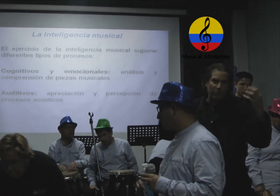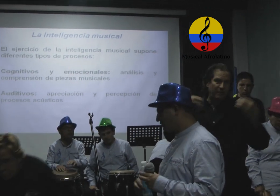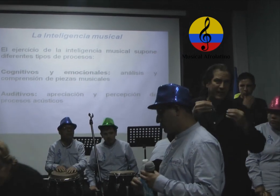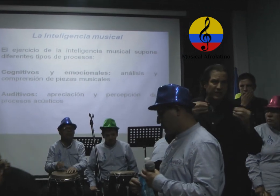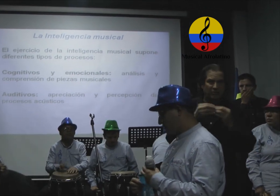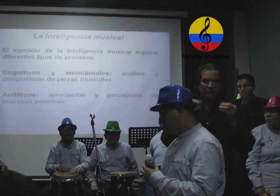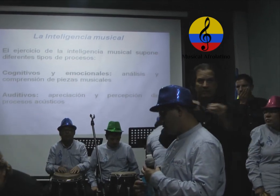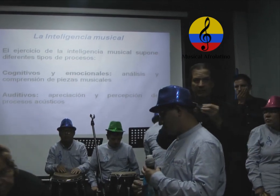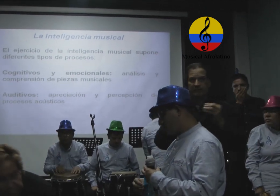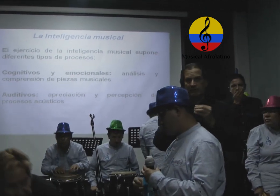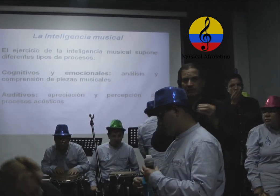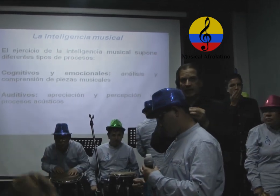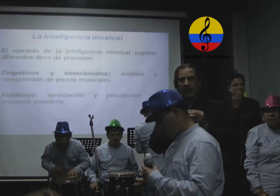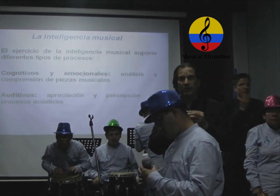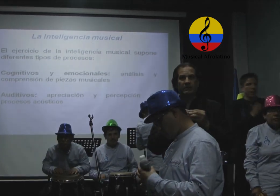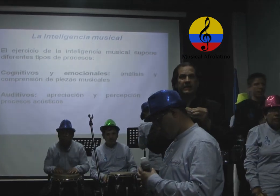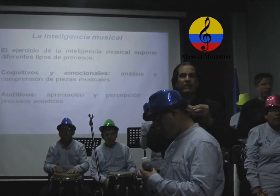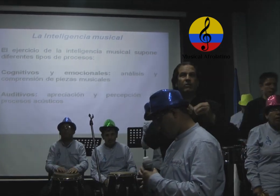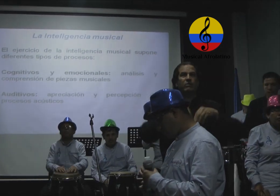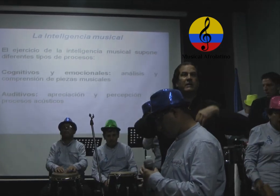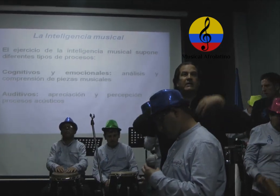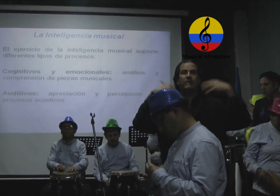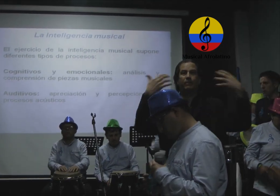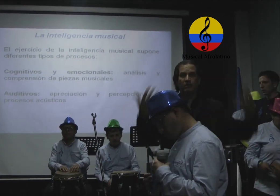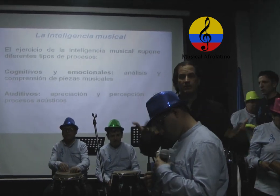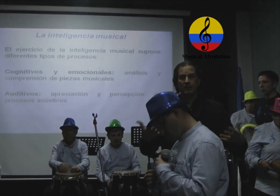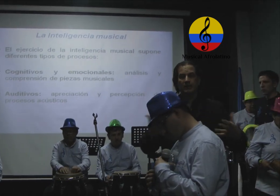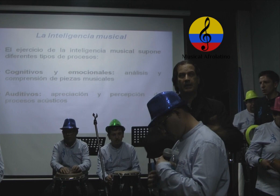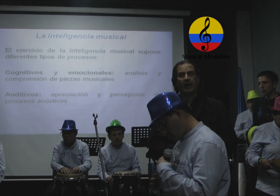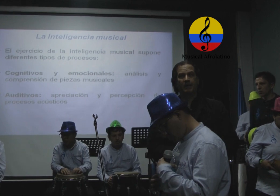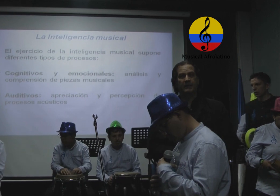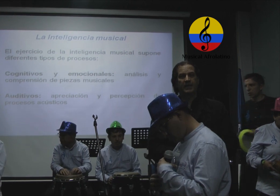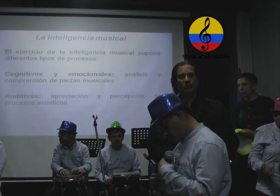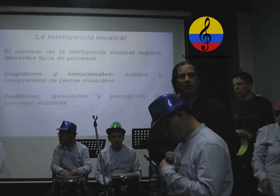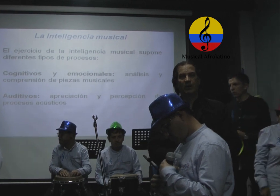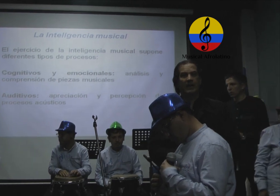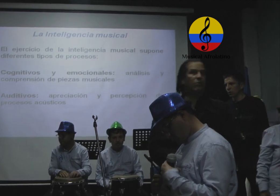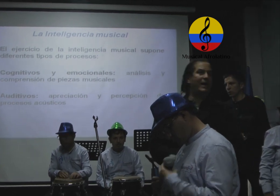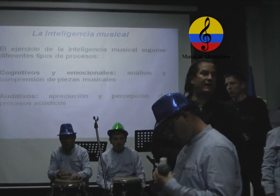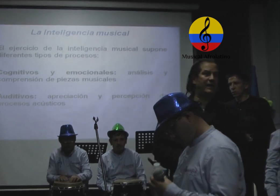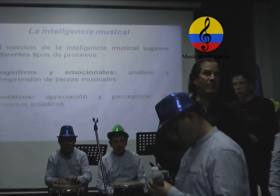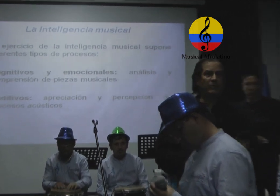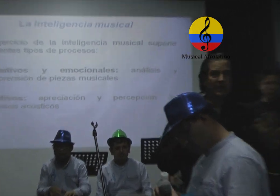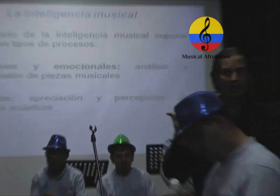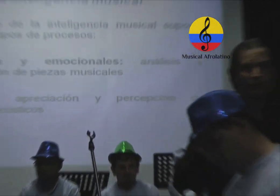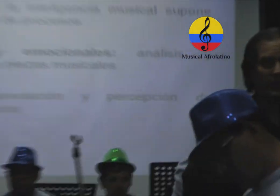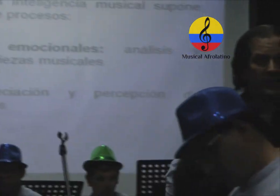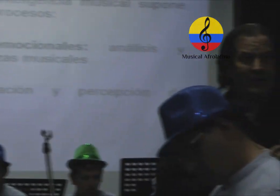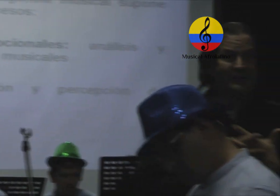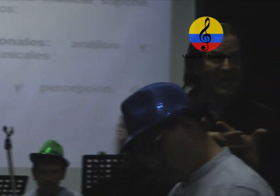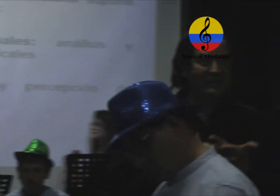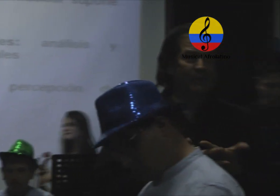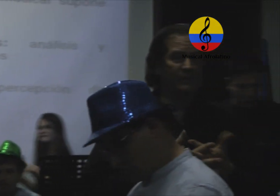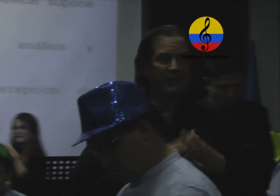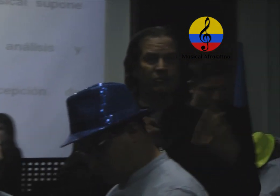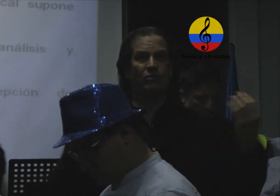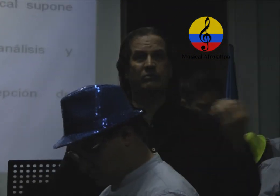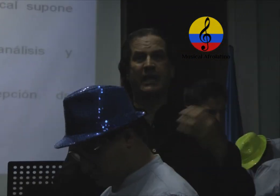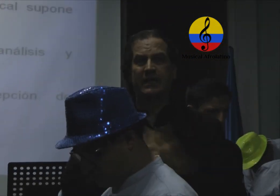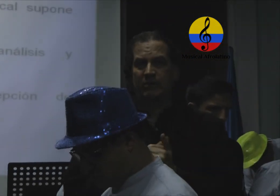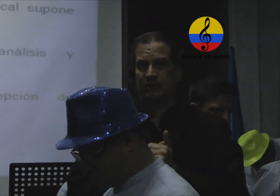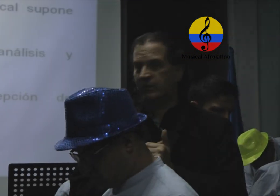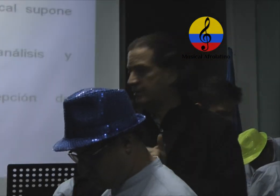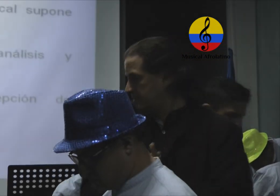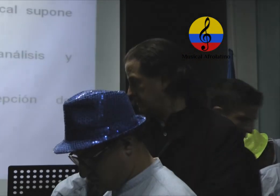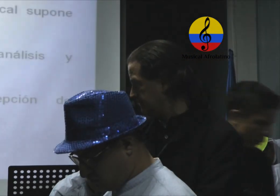Era un grupo muy pequeño. Ellos han ido con el tiempo aprendiendo el lenguaje de la música, de la salsa, pues